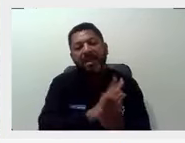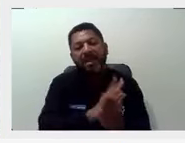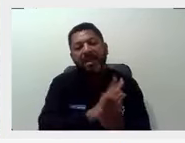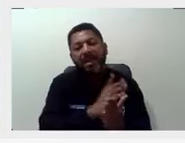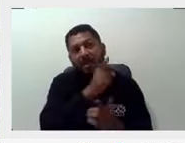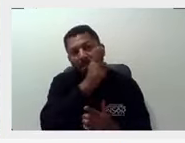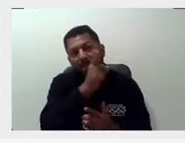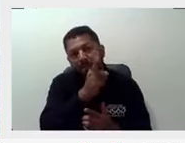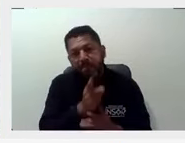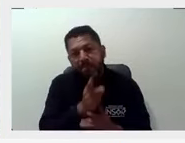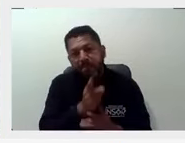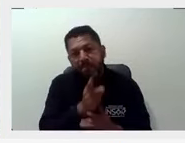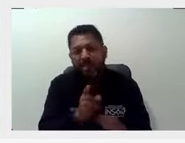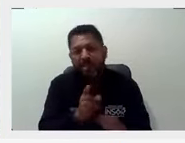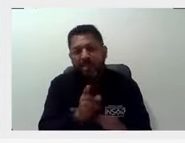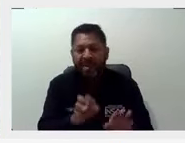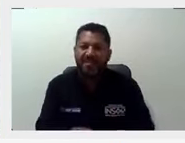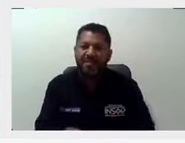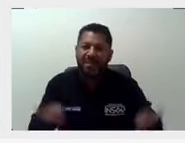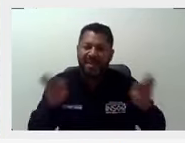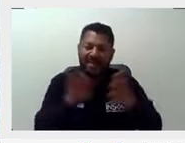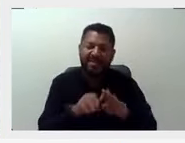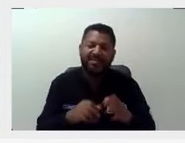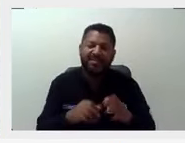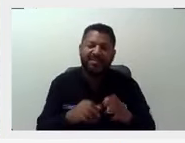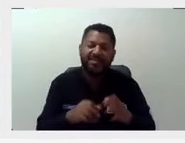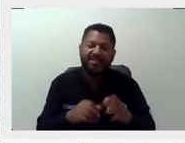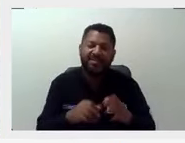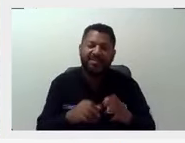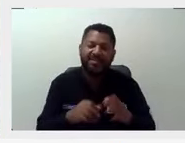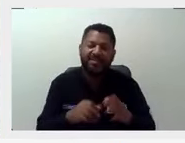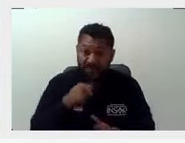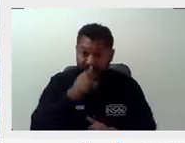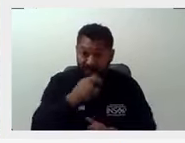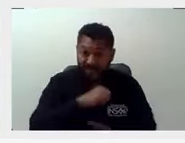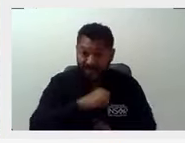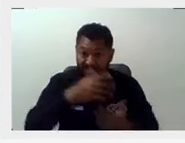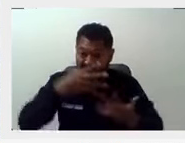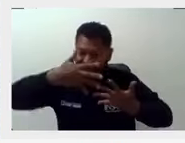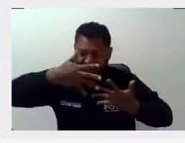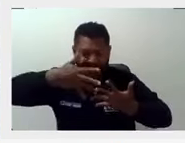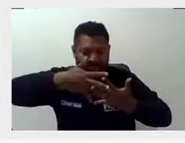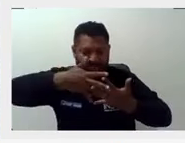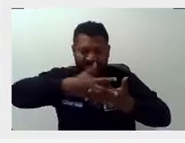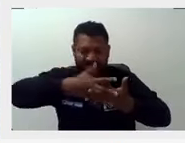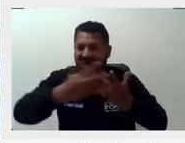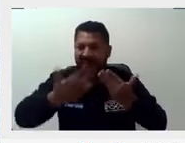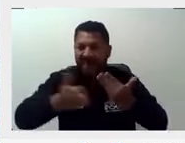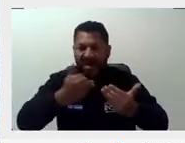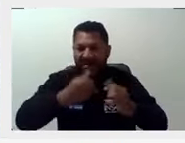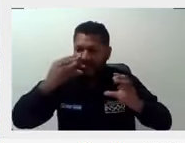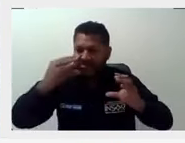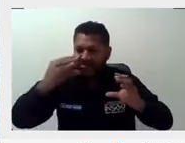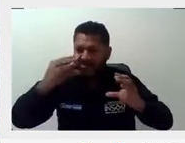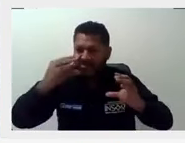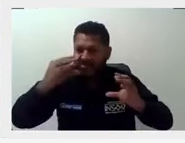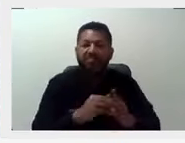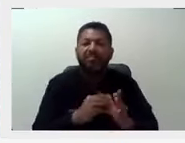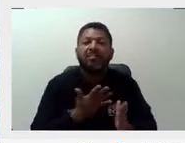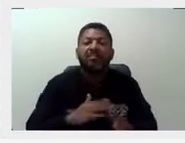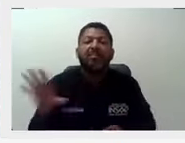Lo importante de esto es que este ya está adecuado y está con todas las facilidades que requieren cada una de las poblaciones